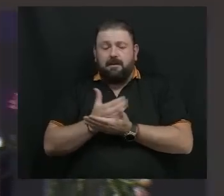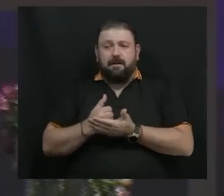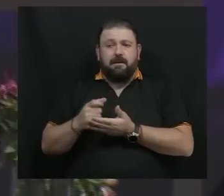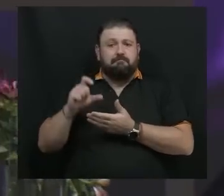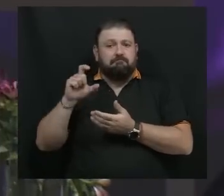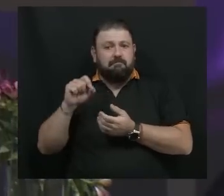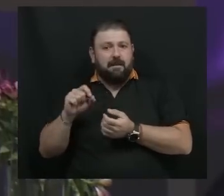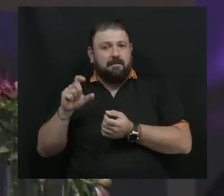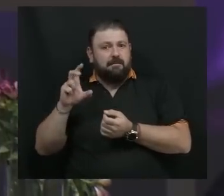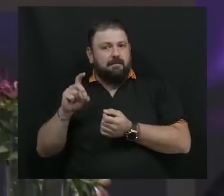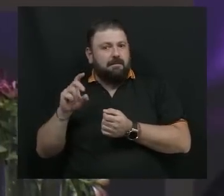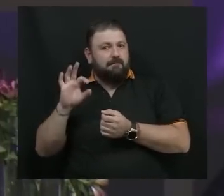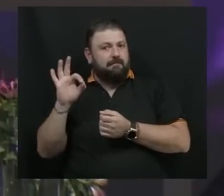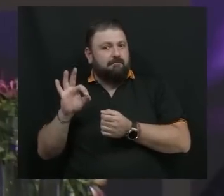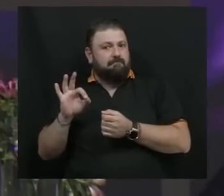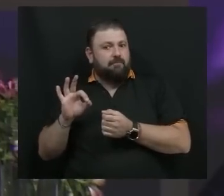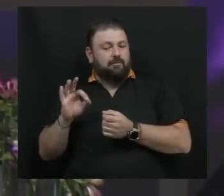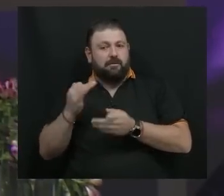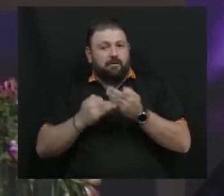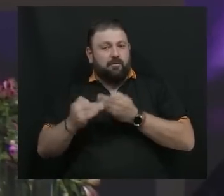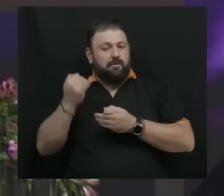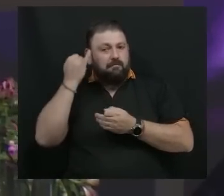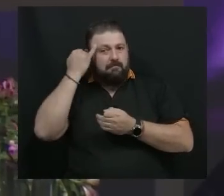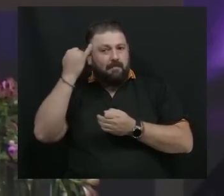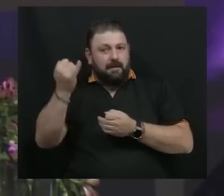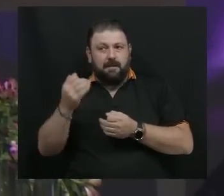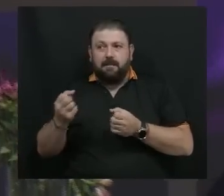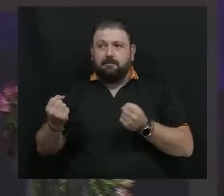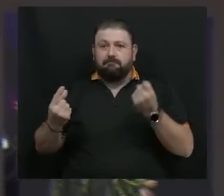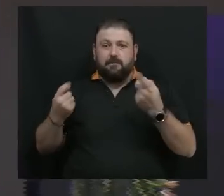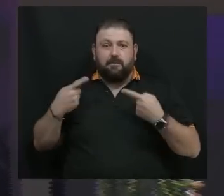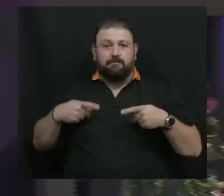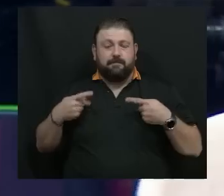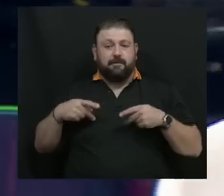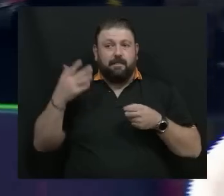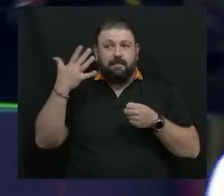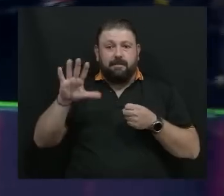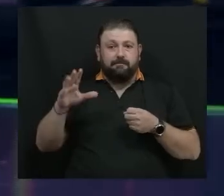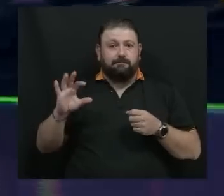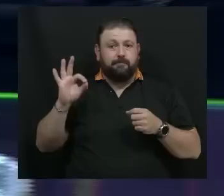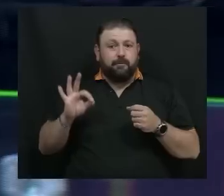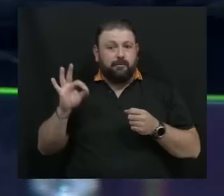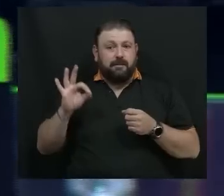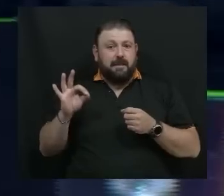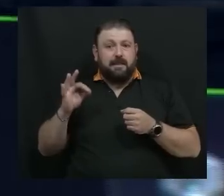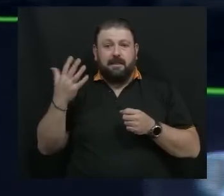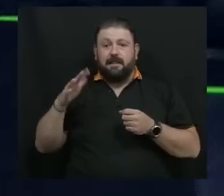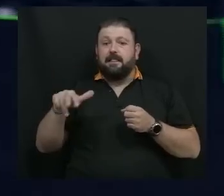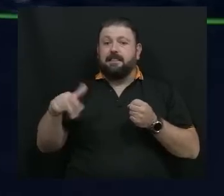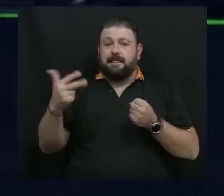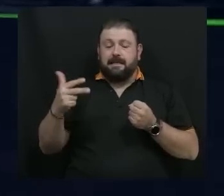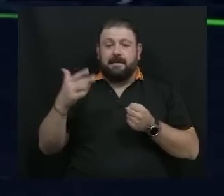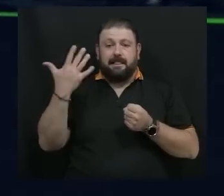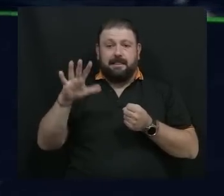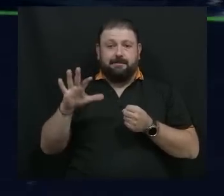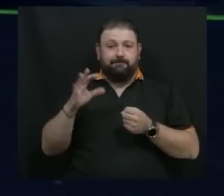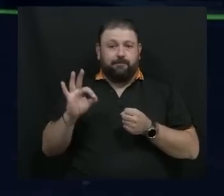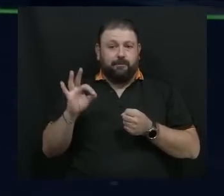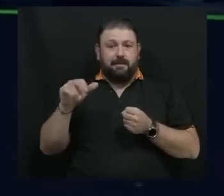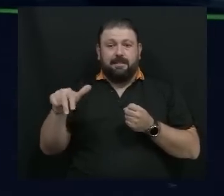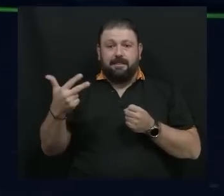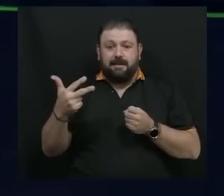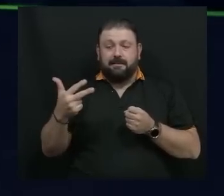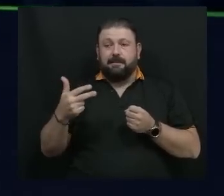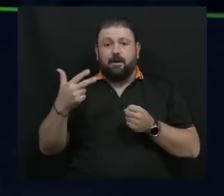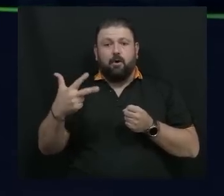facturen por los primeros 3 meses. Luego el 10% siempre. Por el segundo nivel te ganas hasta el 13% y por el tercer nivel el